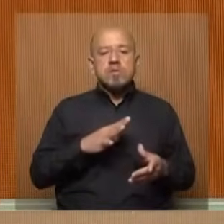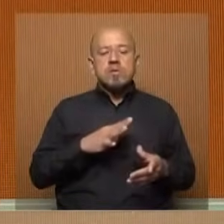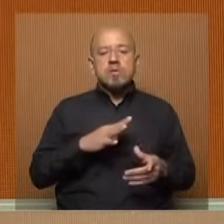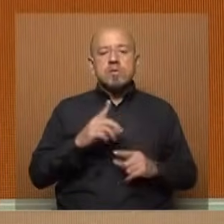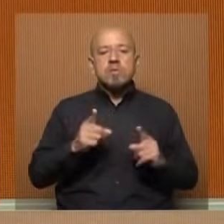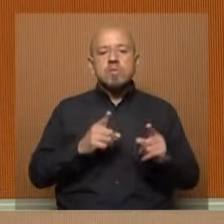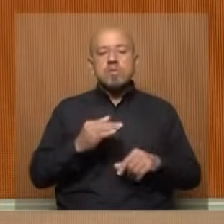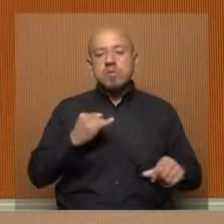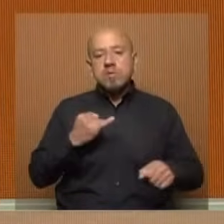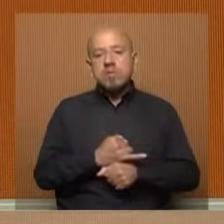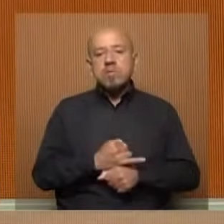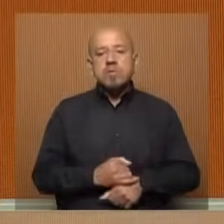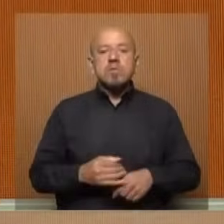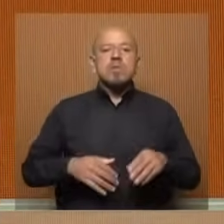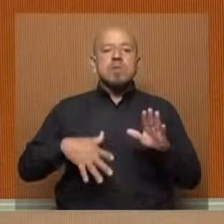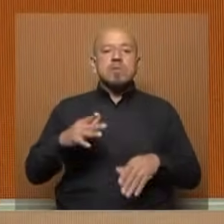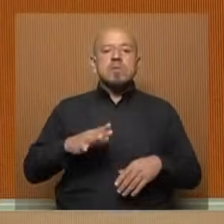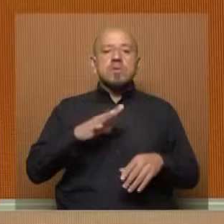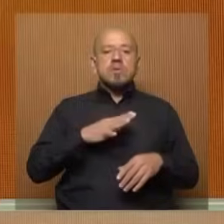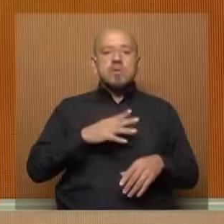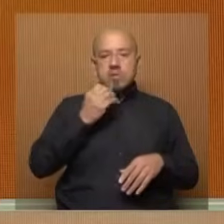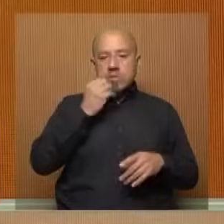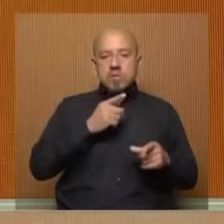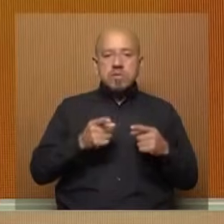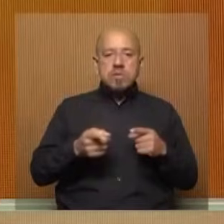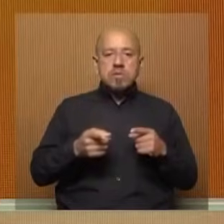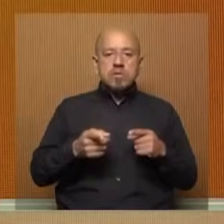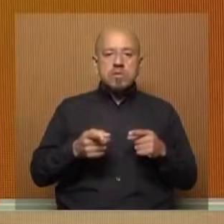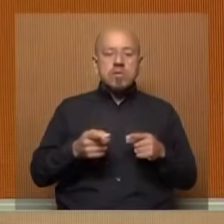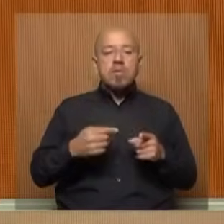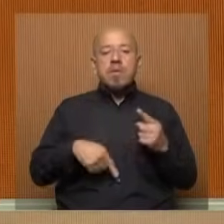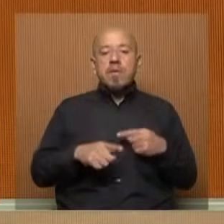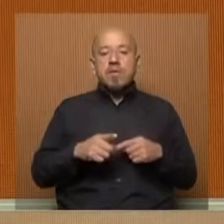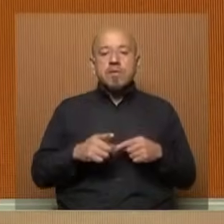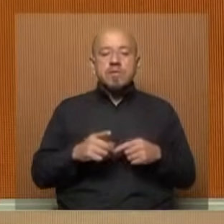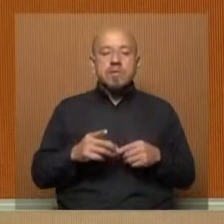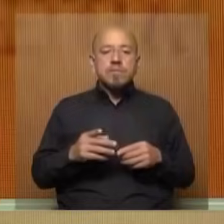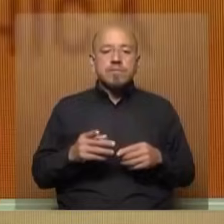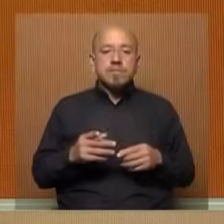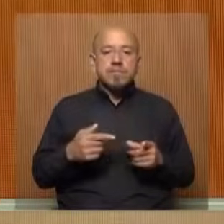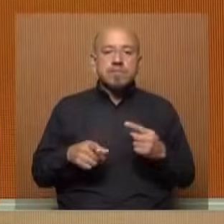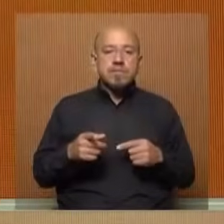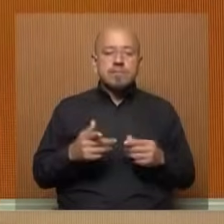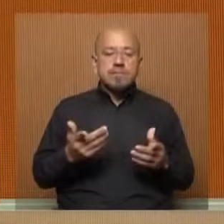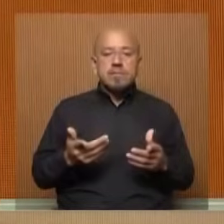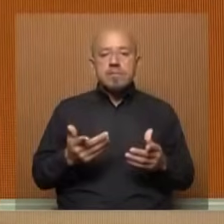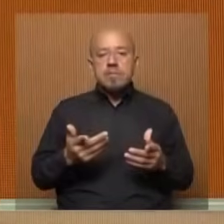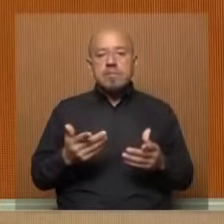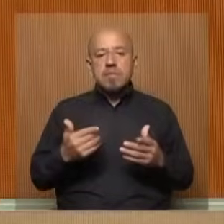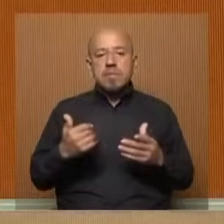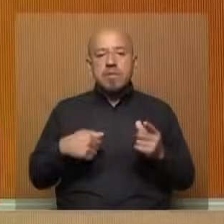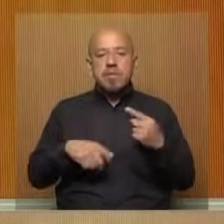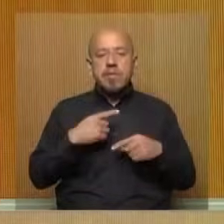esas cosas, a veces hay muy buenas acciones y, sin embargo, la construcción y